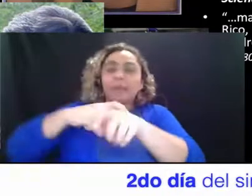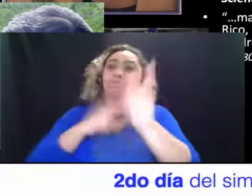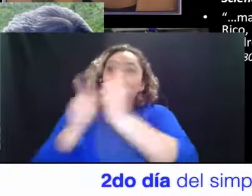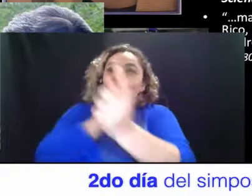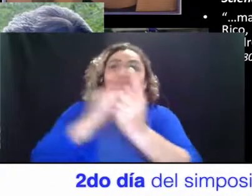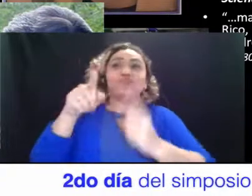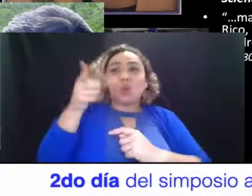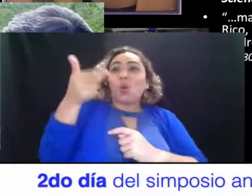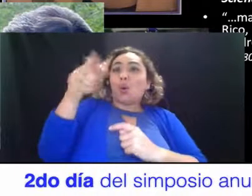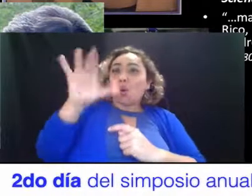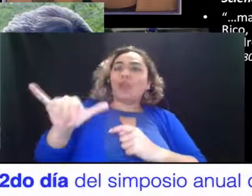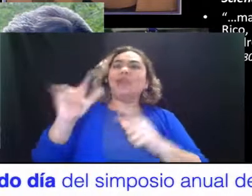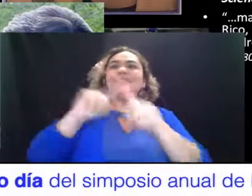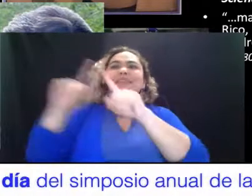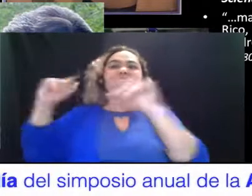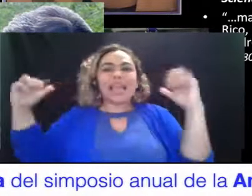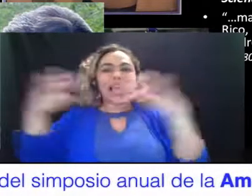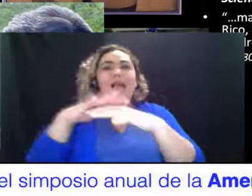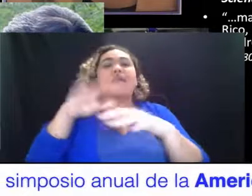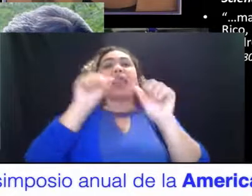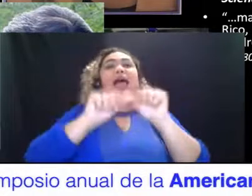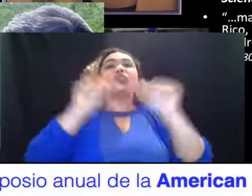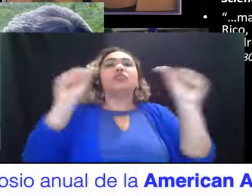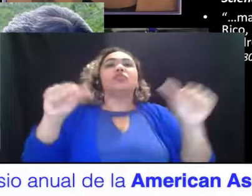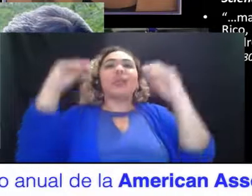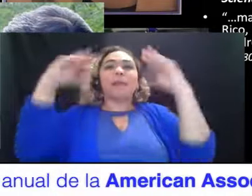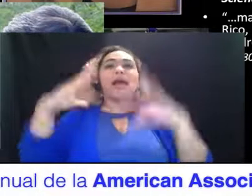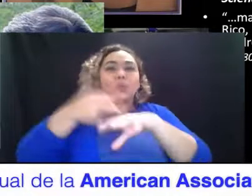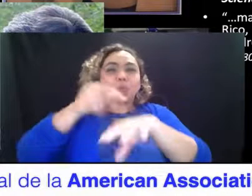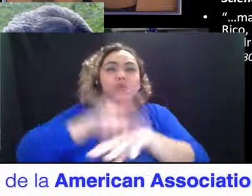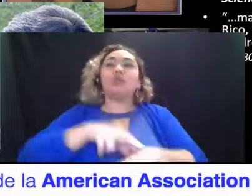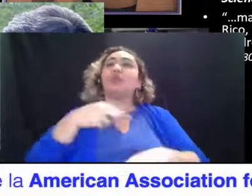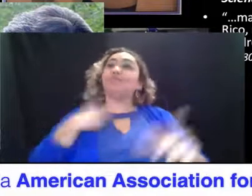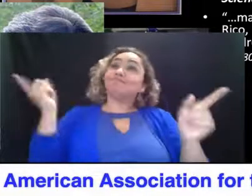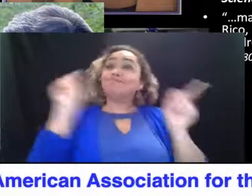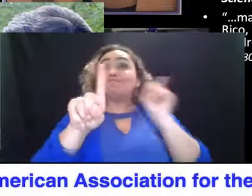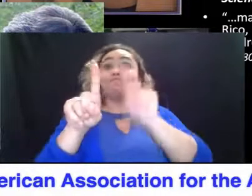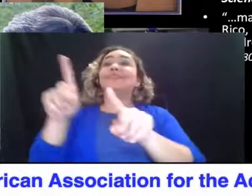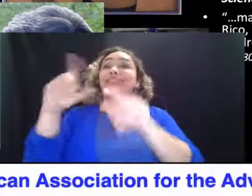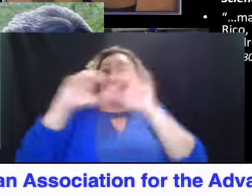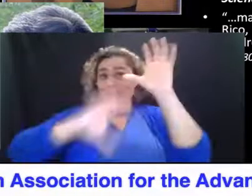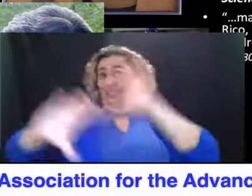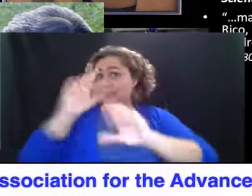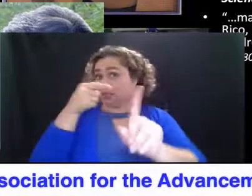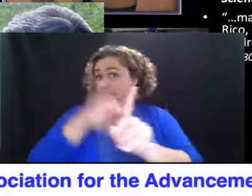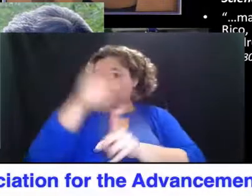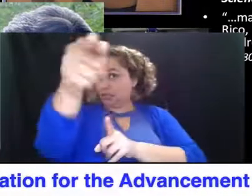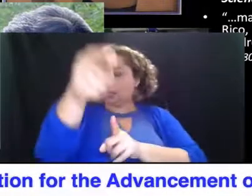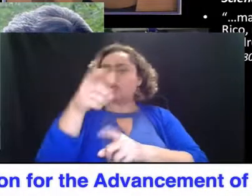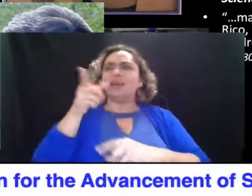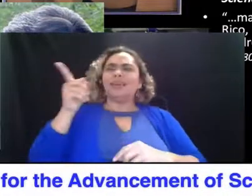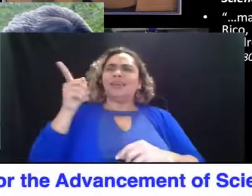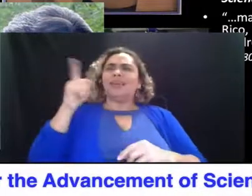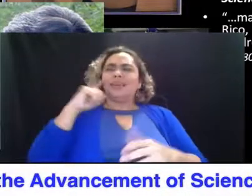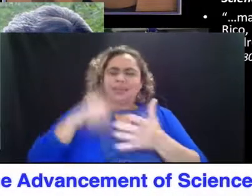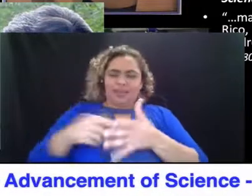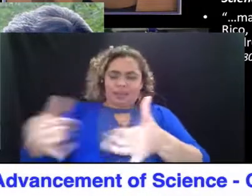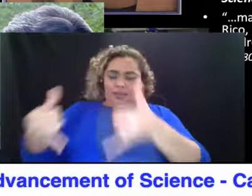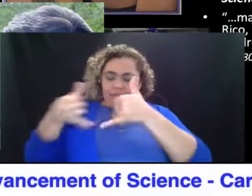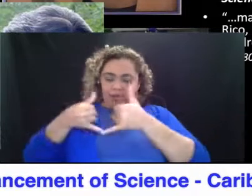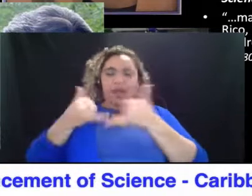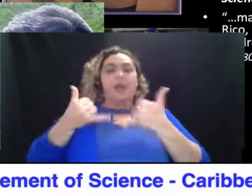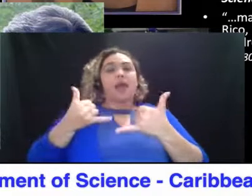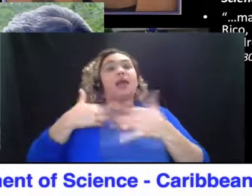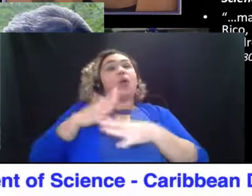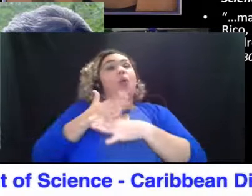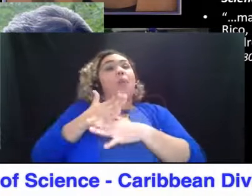de las convenciones de la Asociación de Maestros de Puerto Rico de Ciencia. Este reconocimiento ahora mismo es